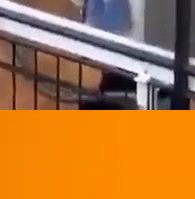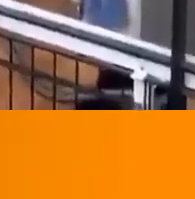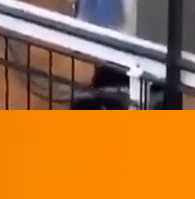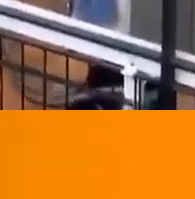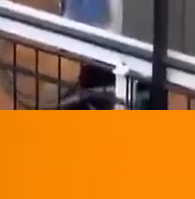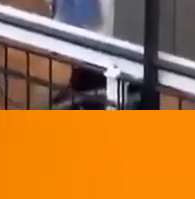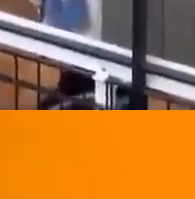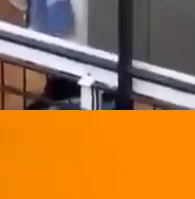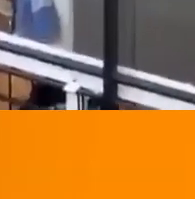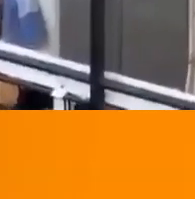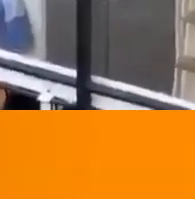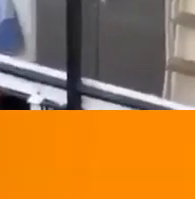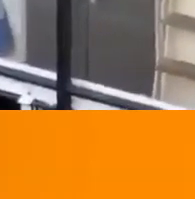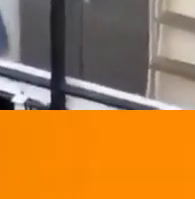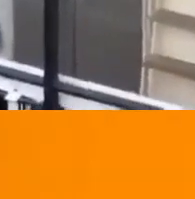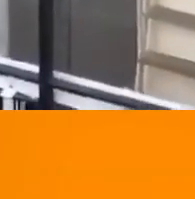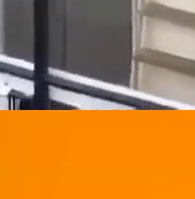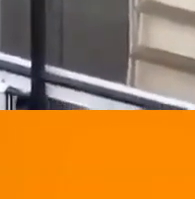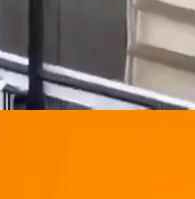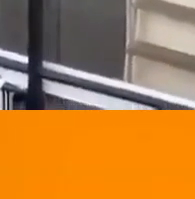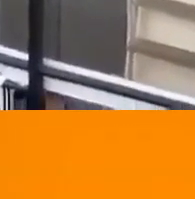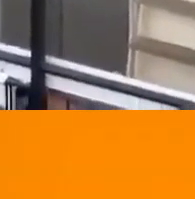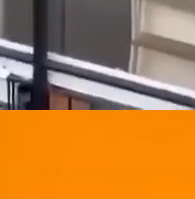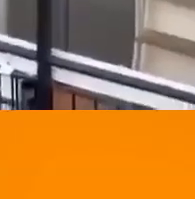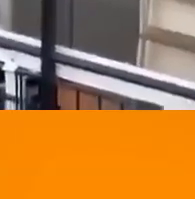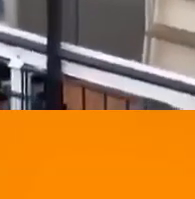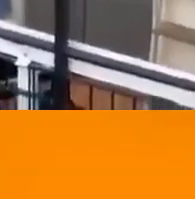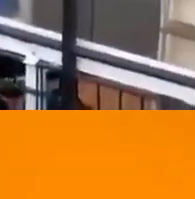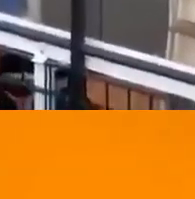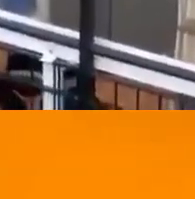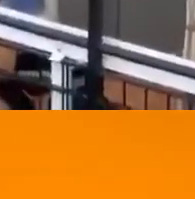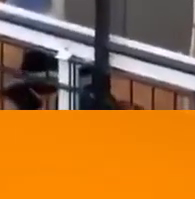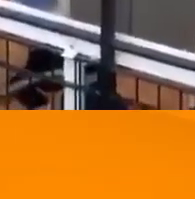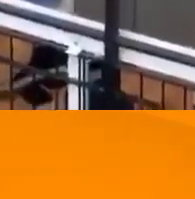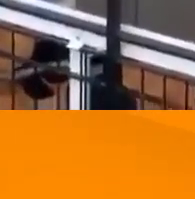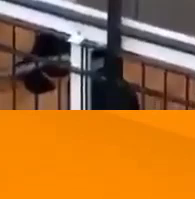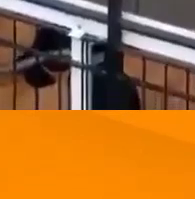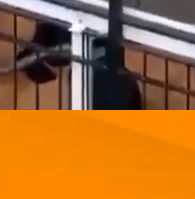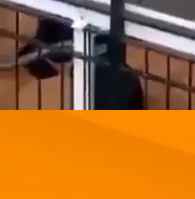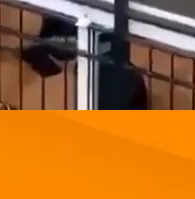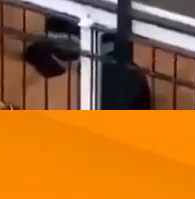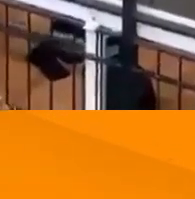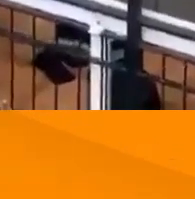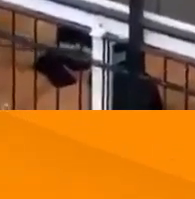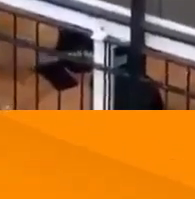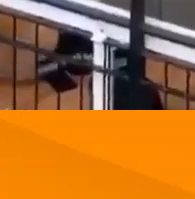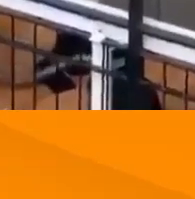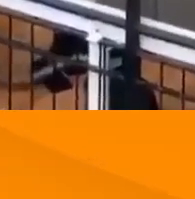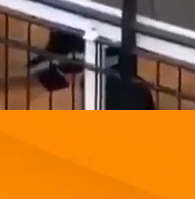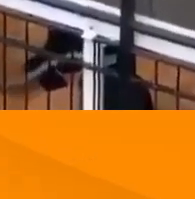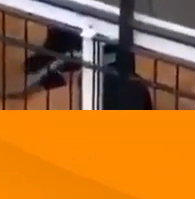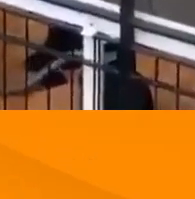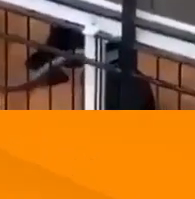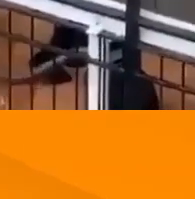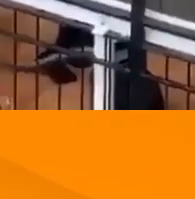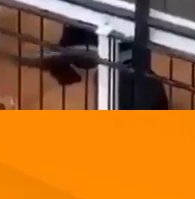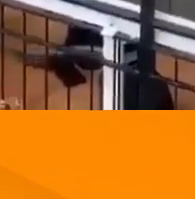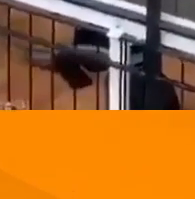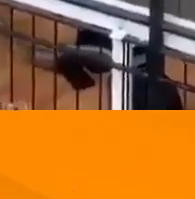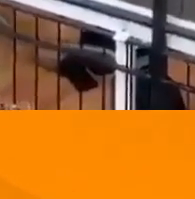Mercury, vea, salió allá a hacer oficio. A ver, I want to be Uy. free. Ah, mira.